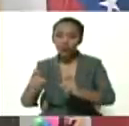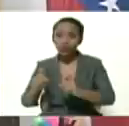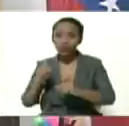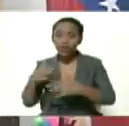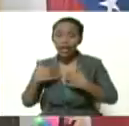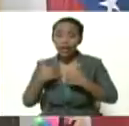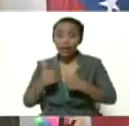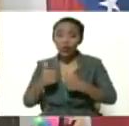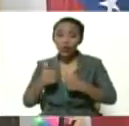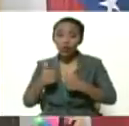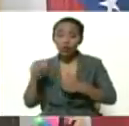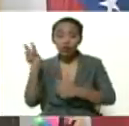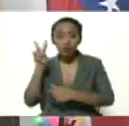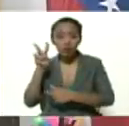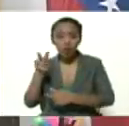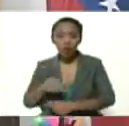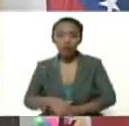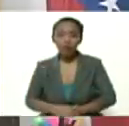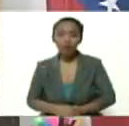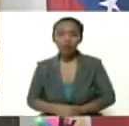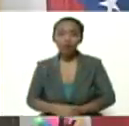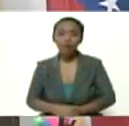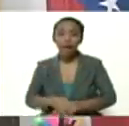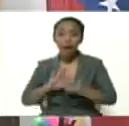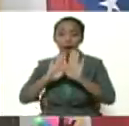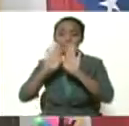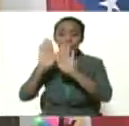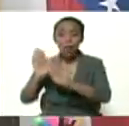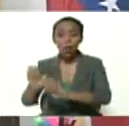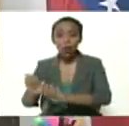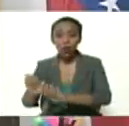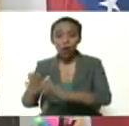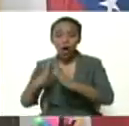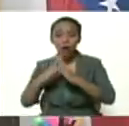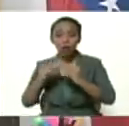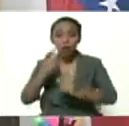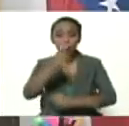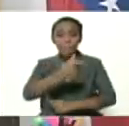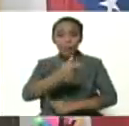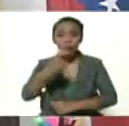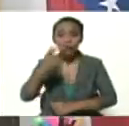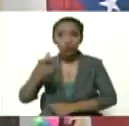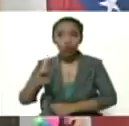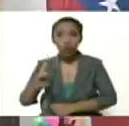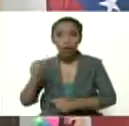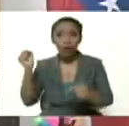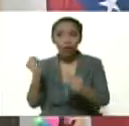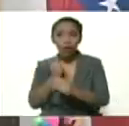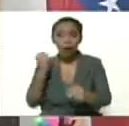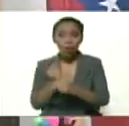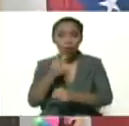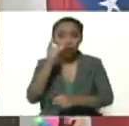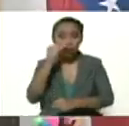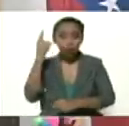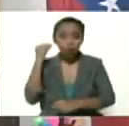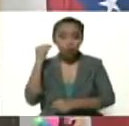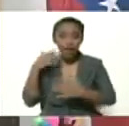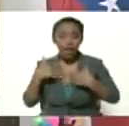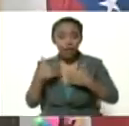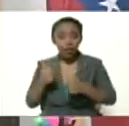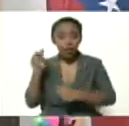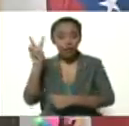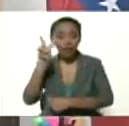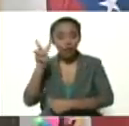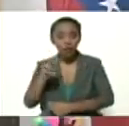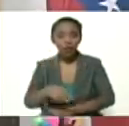salud venezolana. El apoyo a todo el personal de trabajadores y trabajadoras de la salud